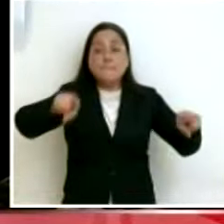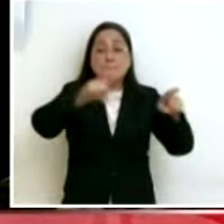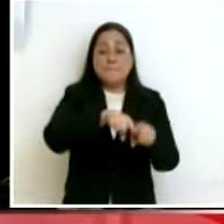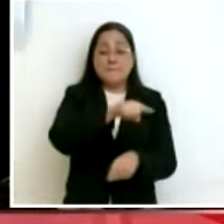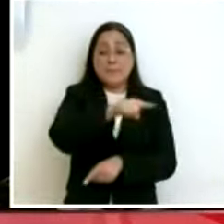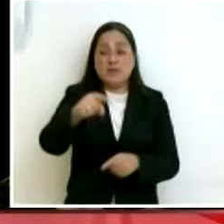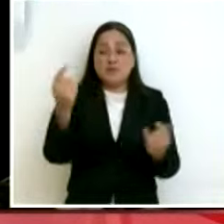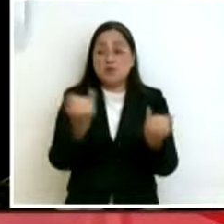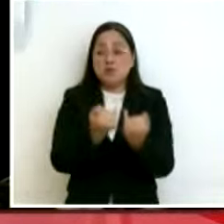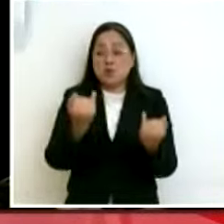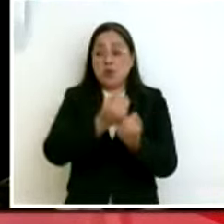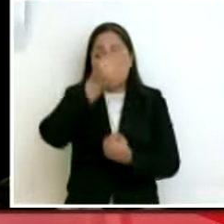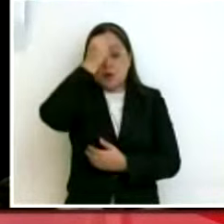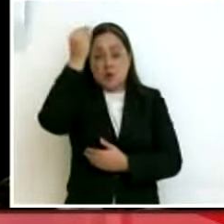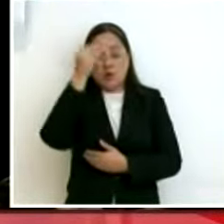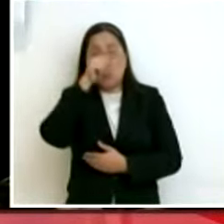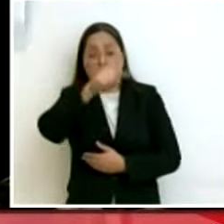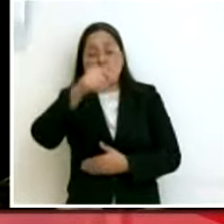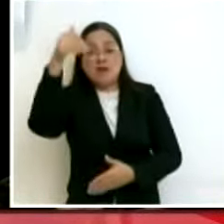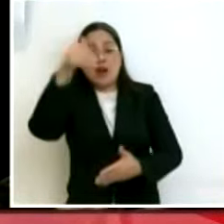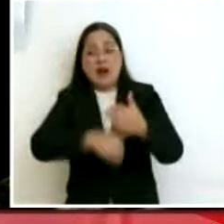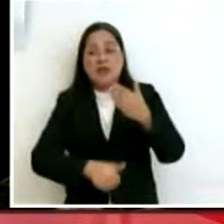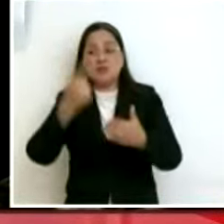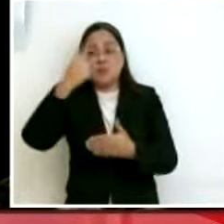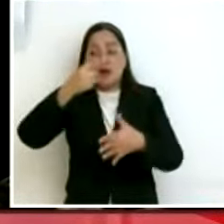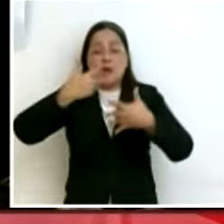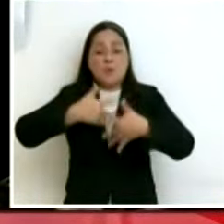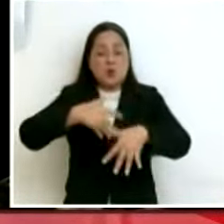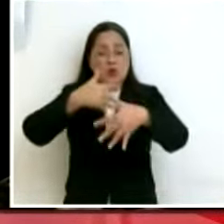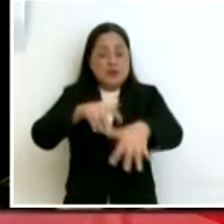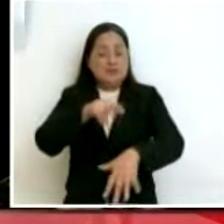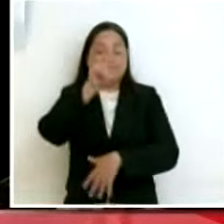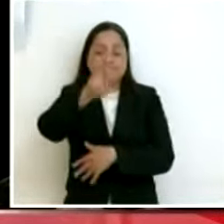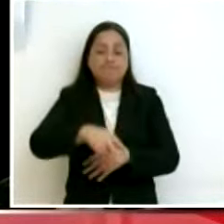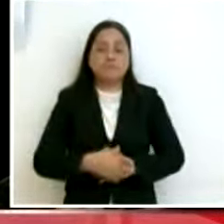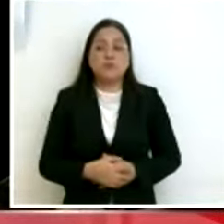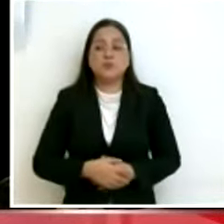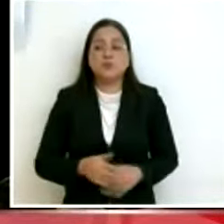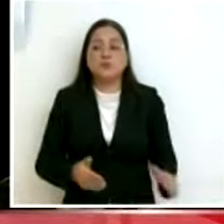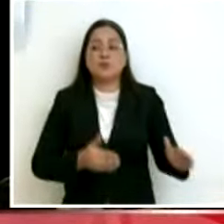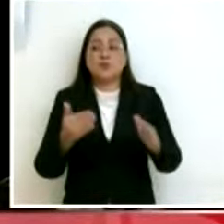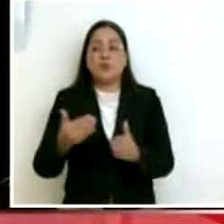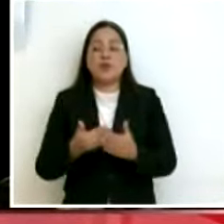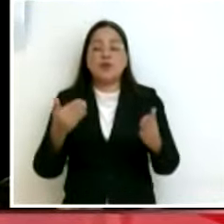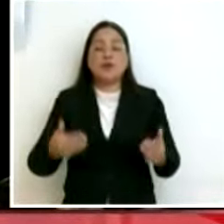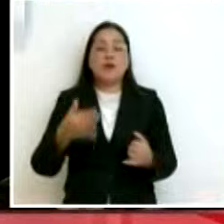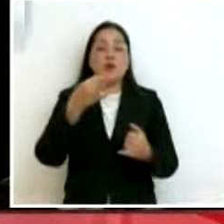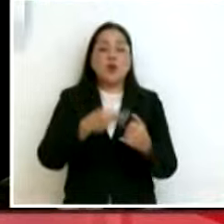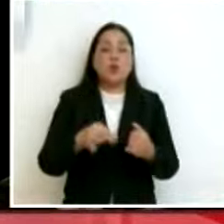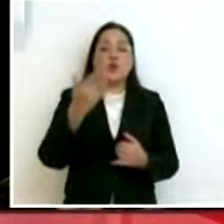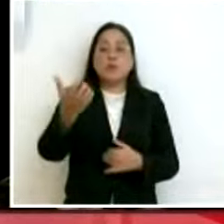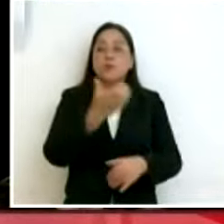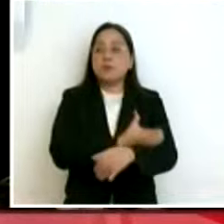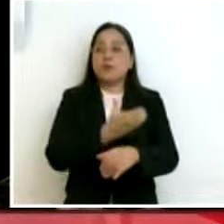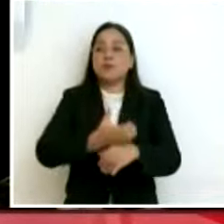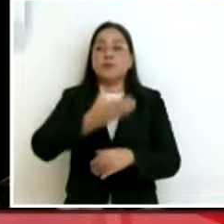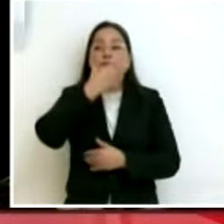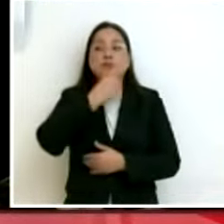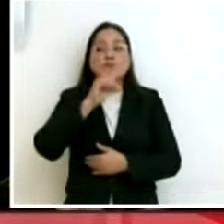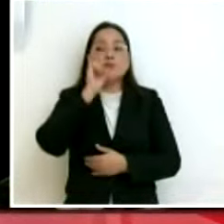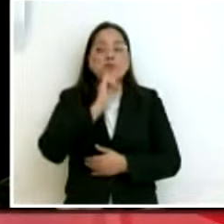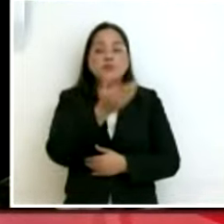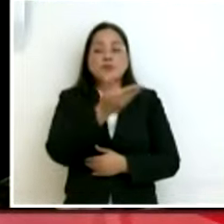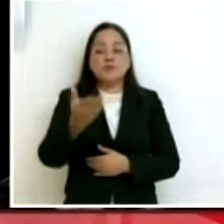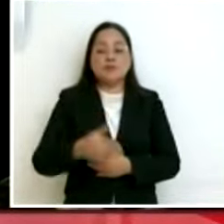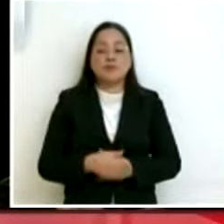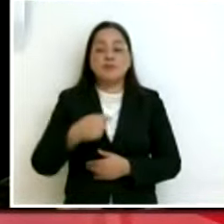birreta, frustrados y fracasados en su protesta popular. Finalmente, compañeras y compañeros, quiero